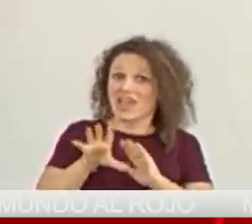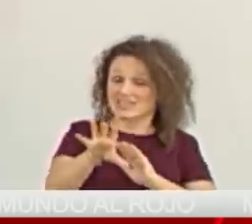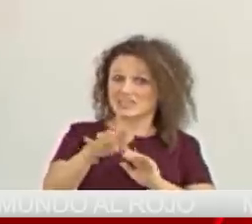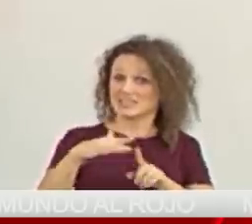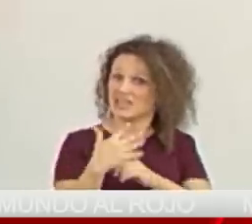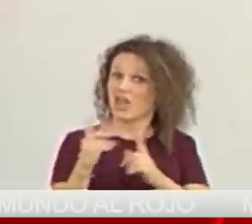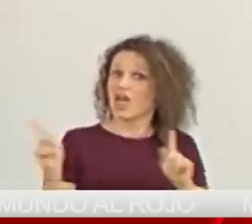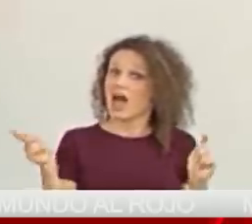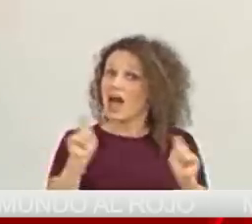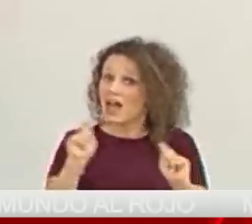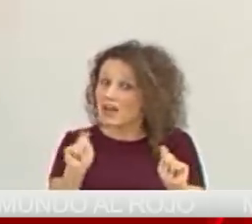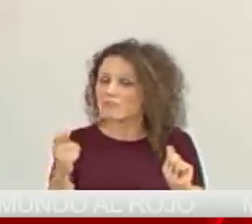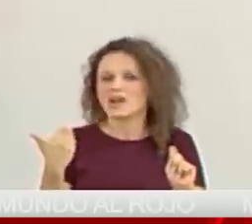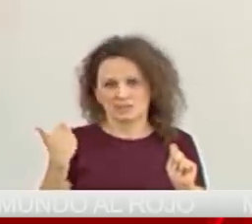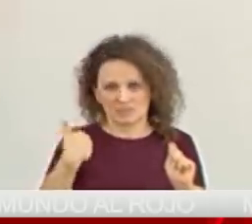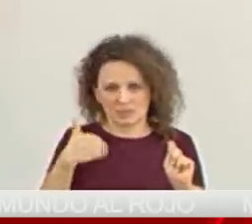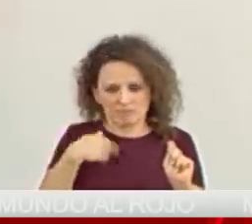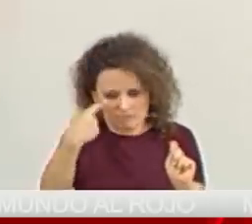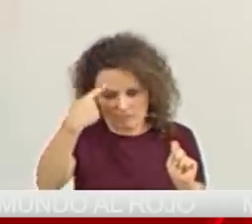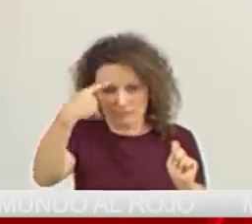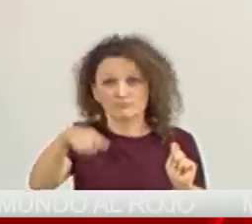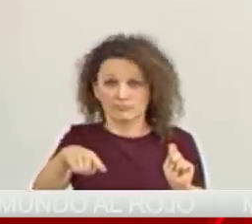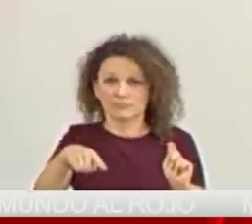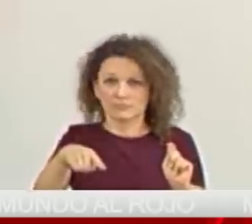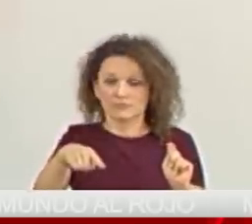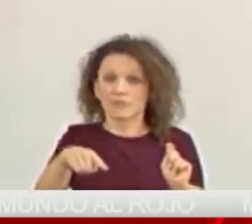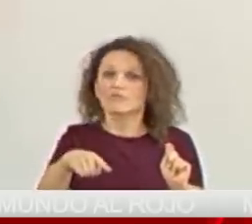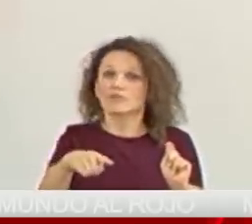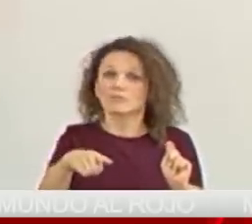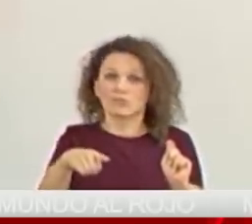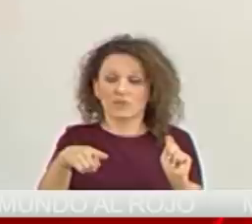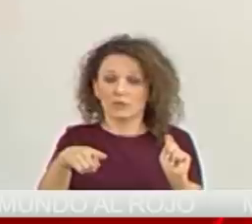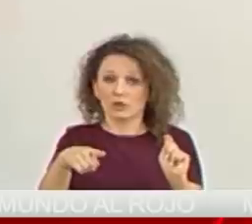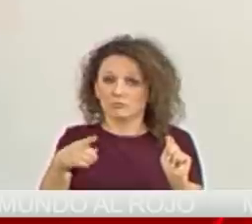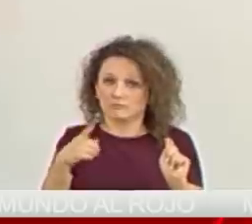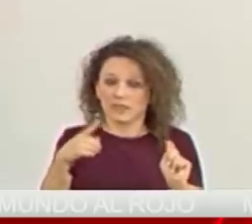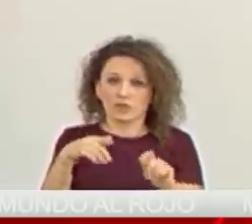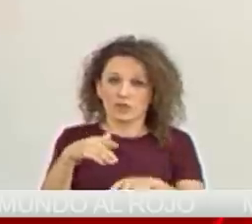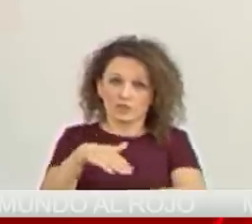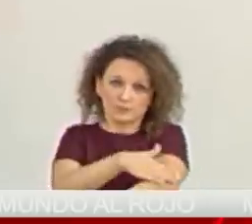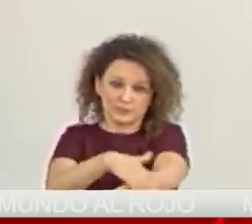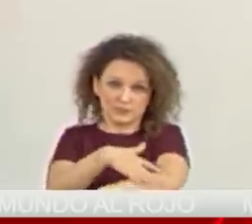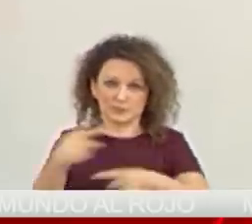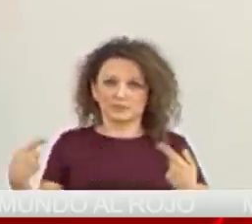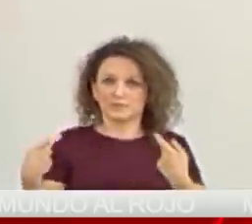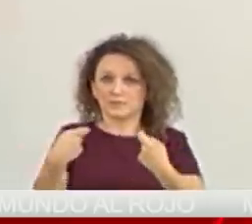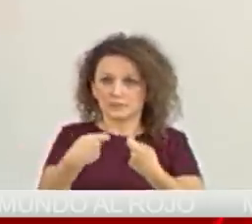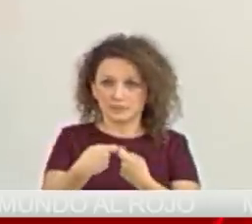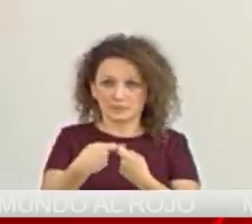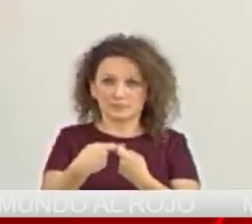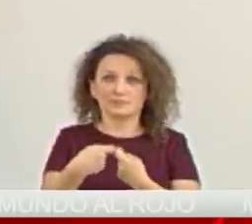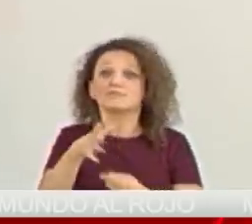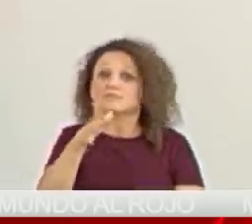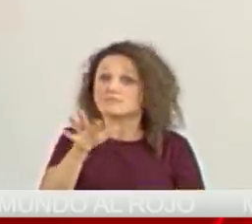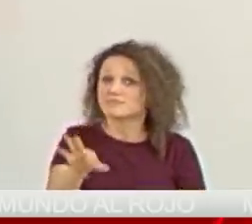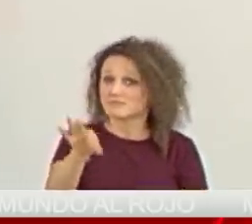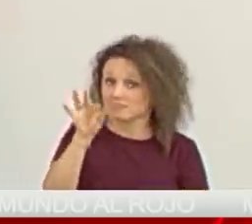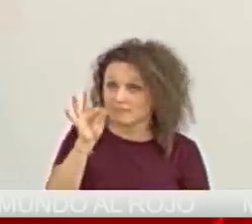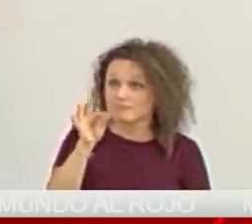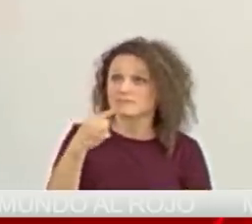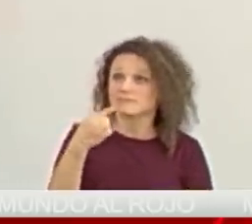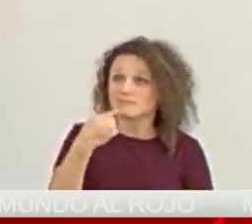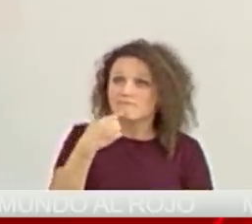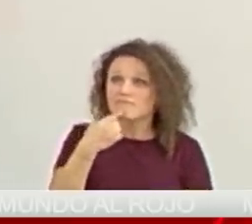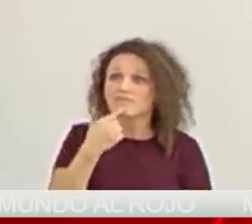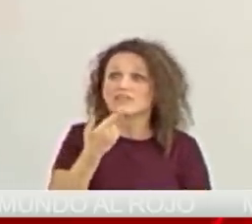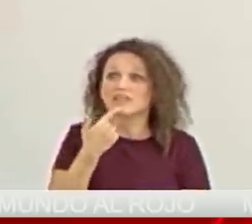parece que es el crimen de cuenca' cuida pero si los periodistas de este país de tribunales